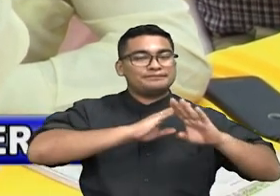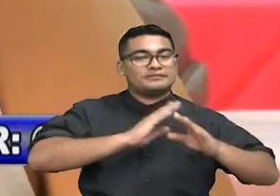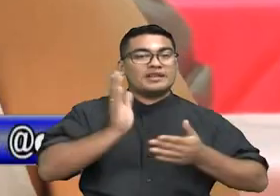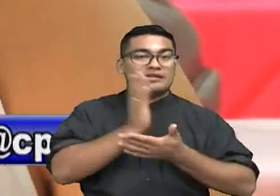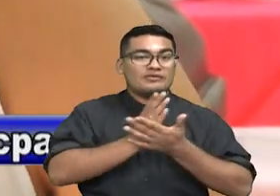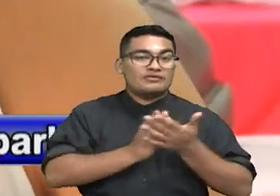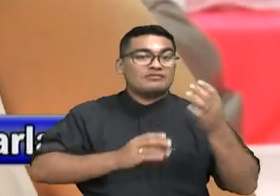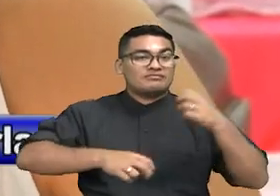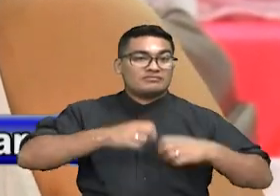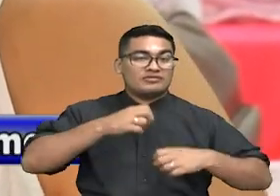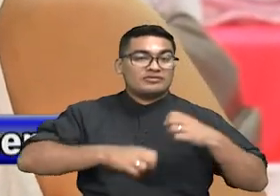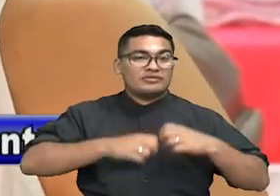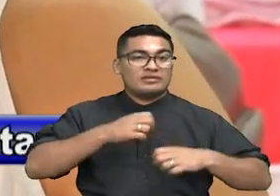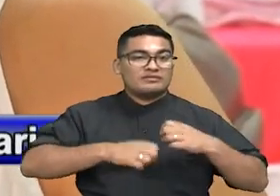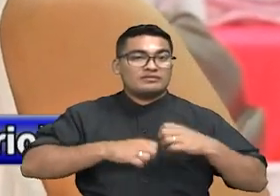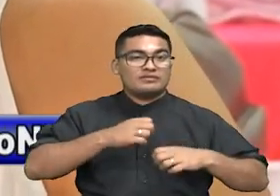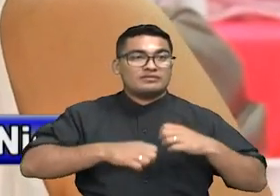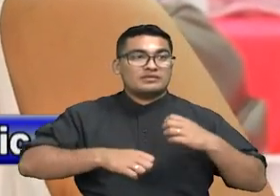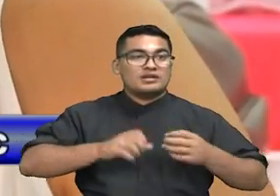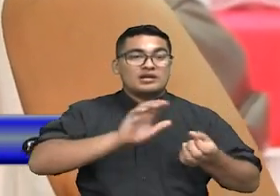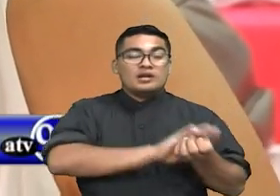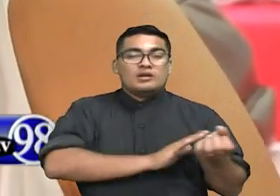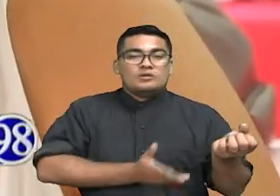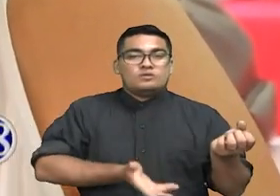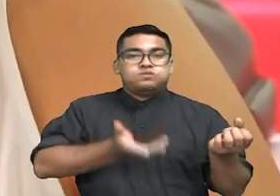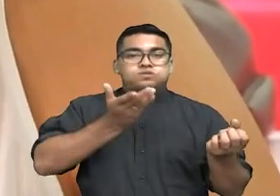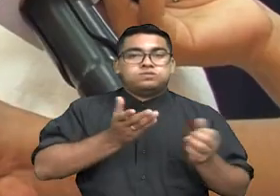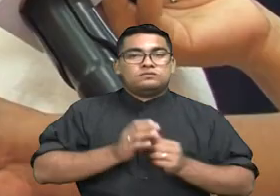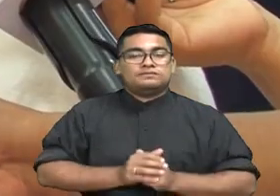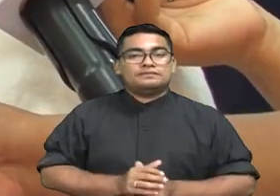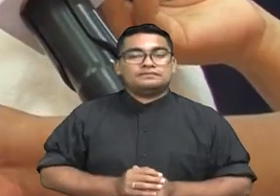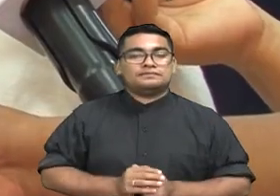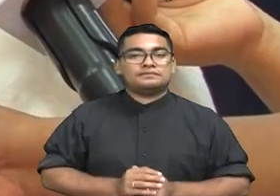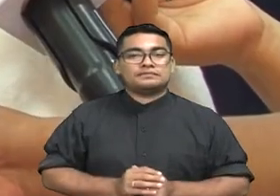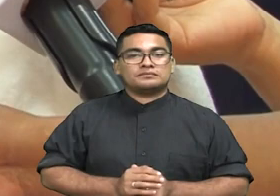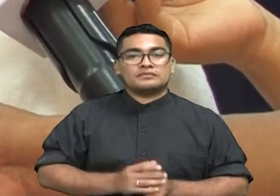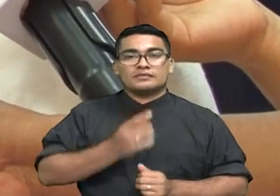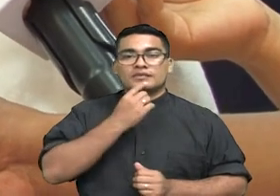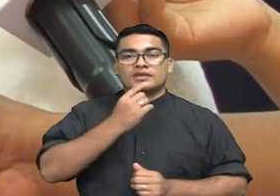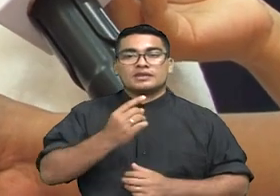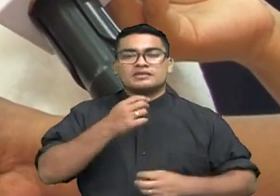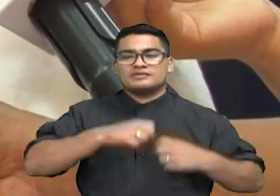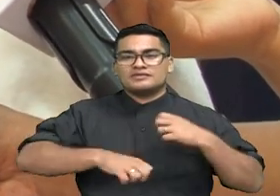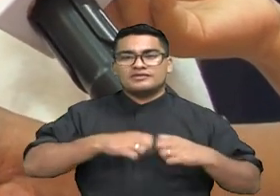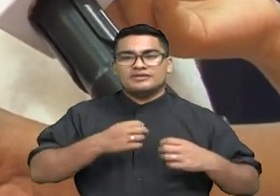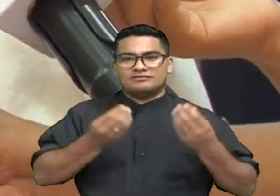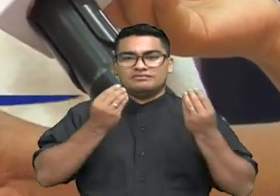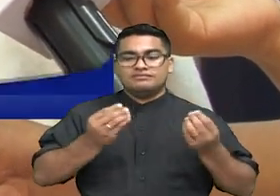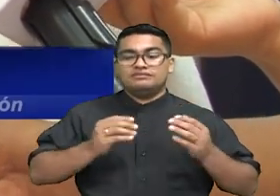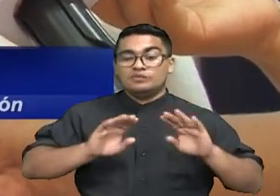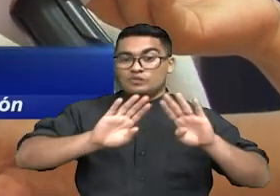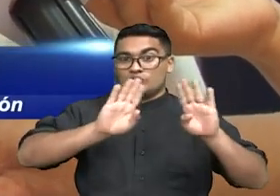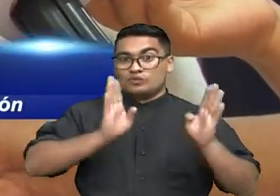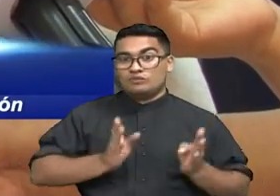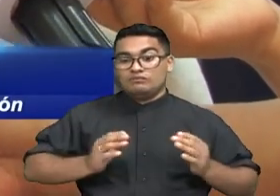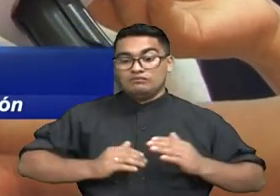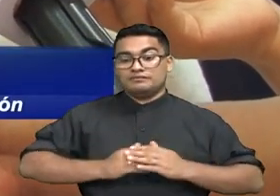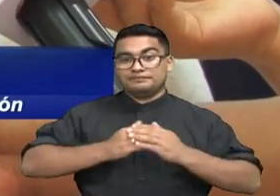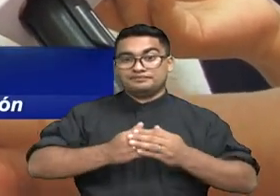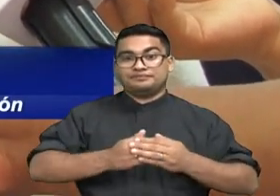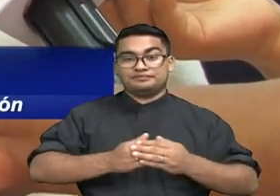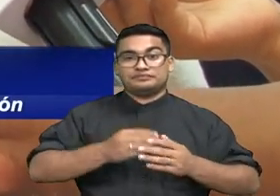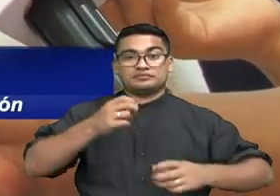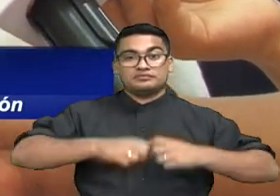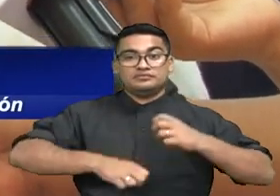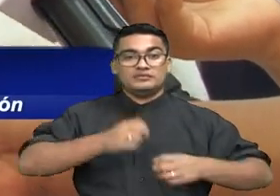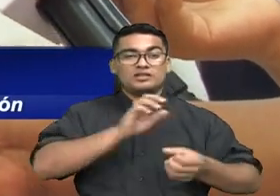infecciones y el síndrome hipertensivo estacional. Uno de los problemas más frecuentes en la embarazada, que es el